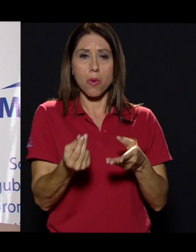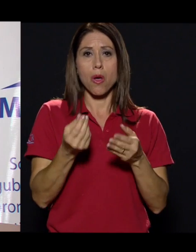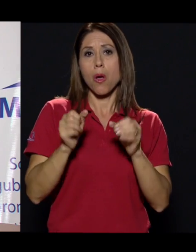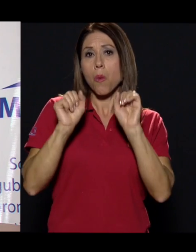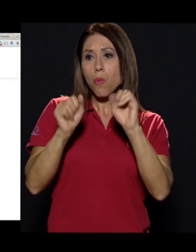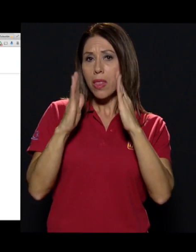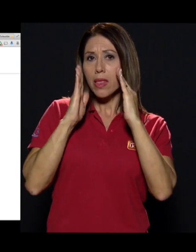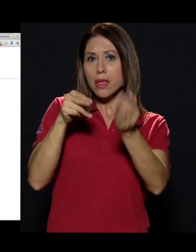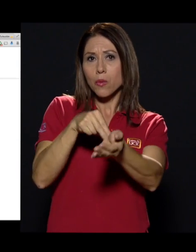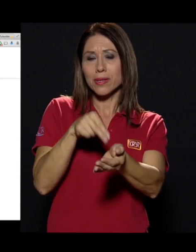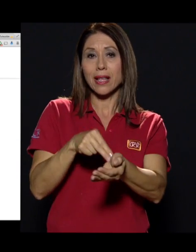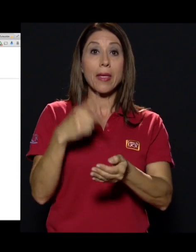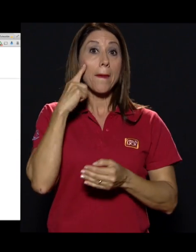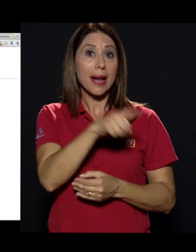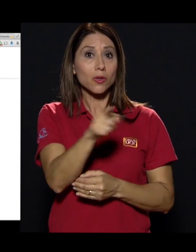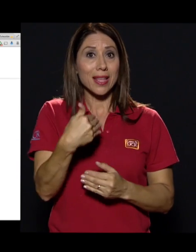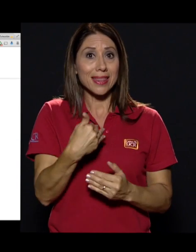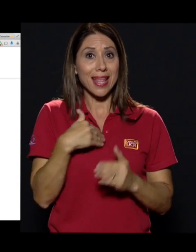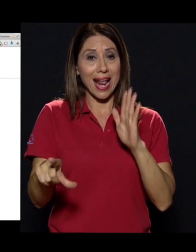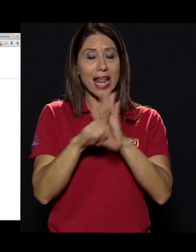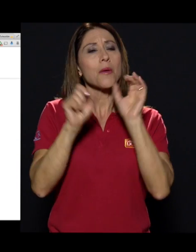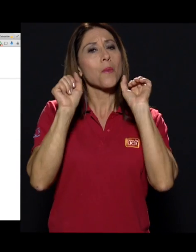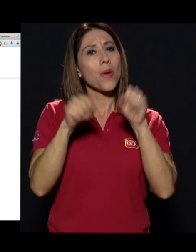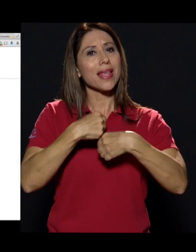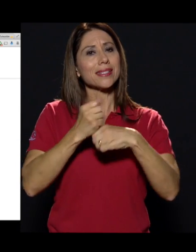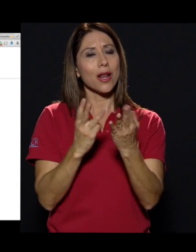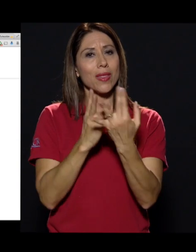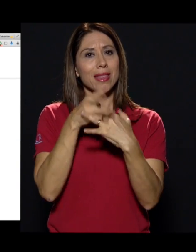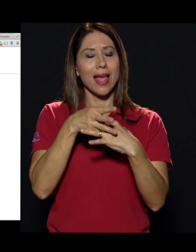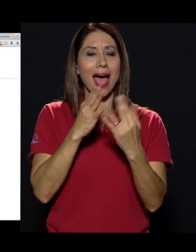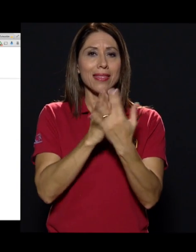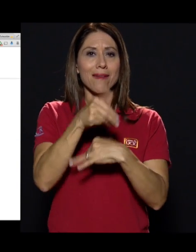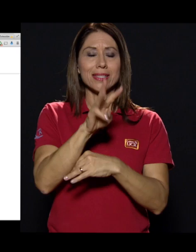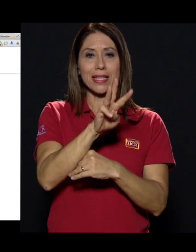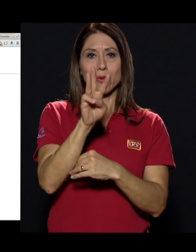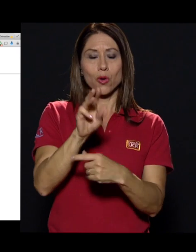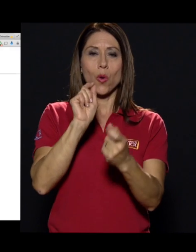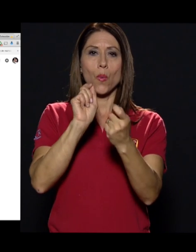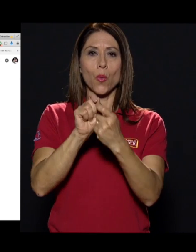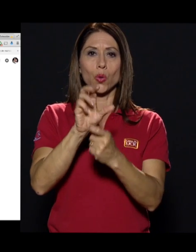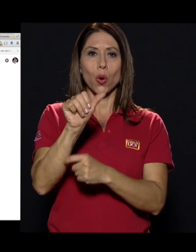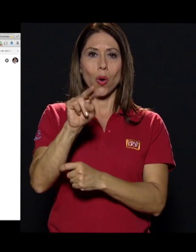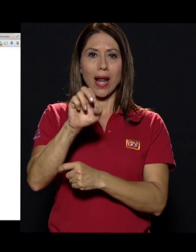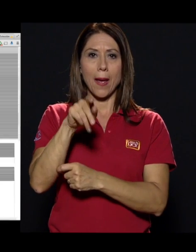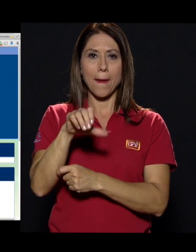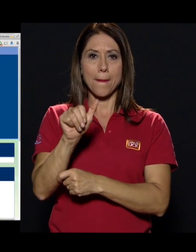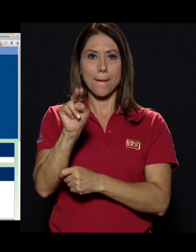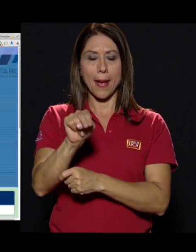atención hospitalaria. Para conseguir esta ley, usted puede ingresar al sitio